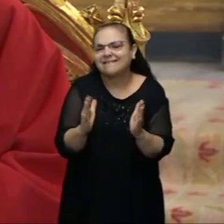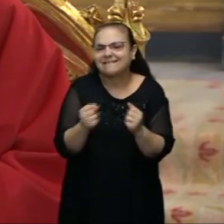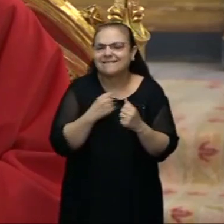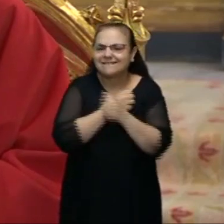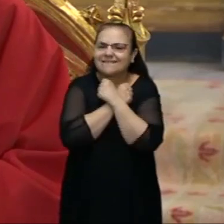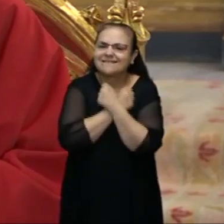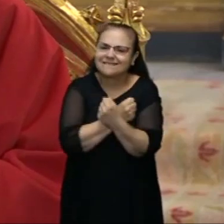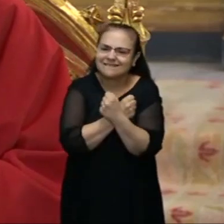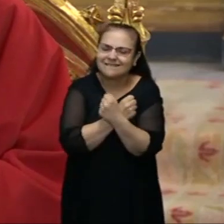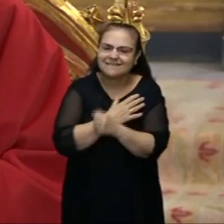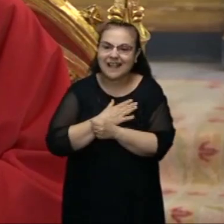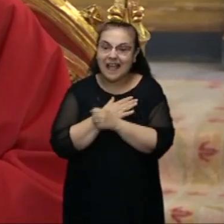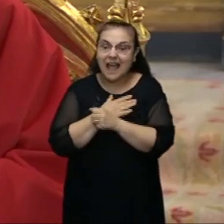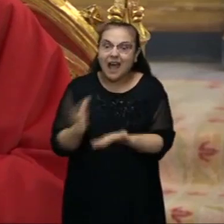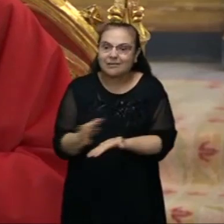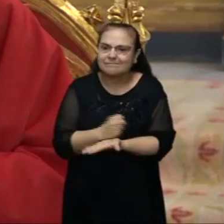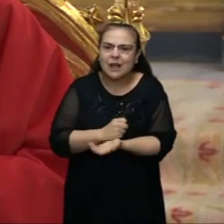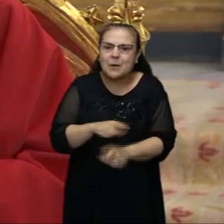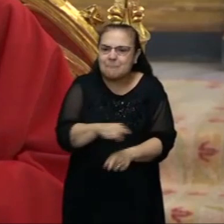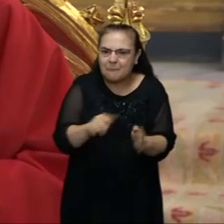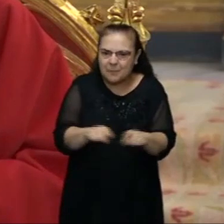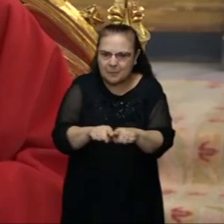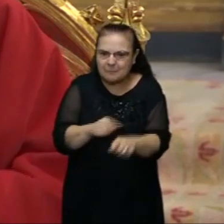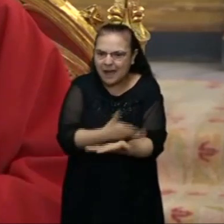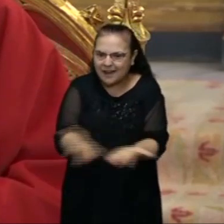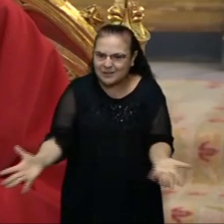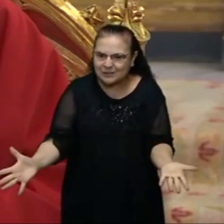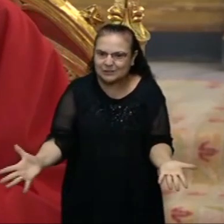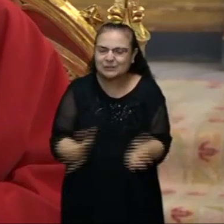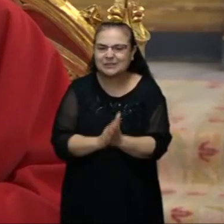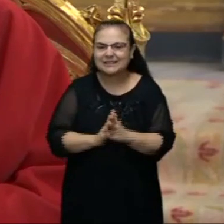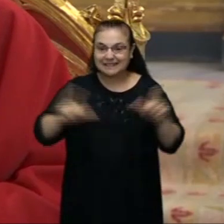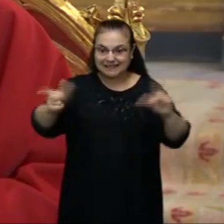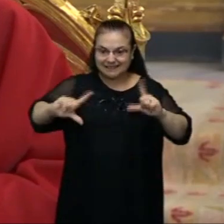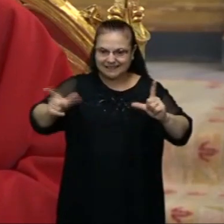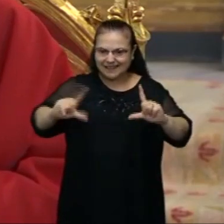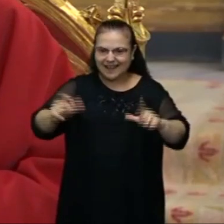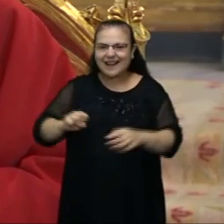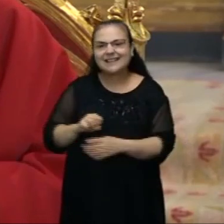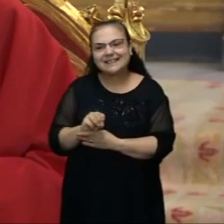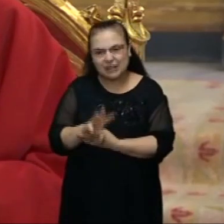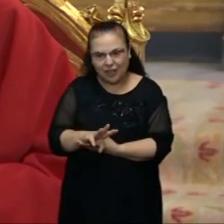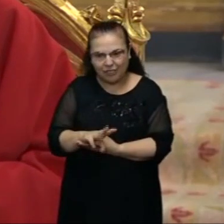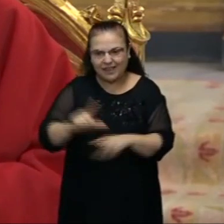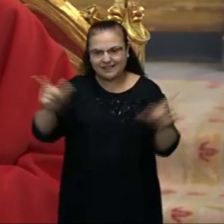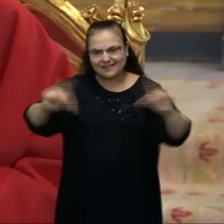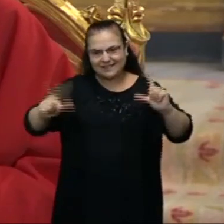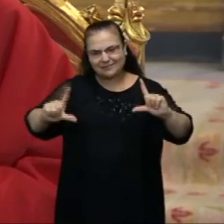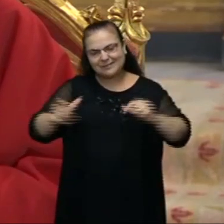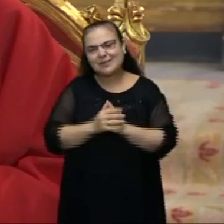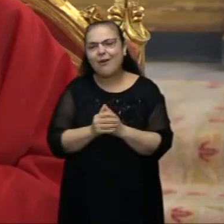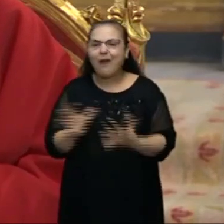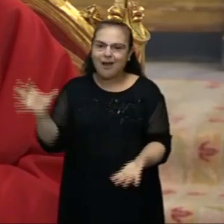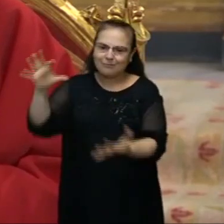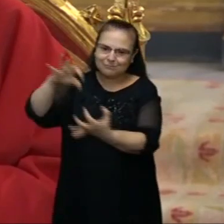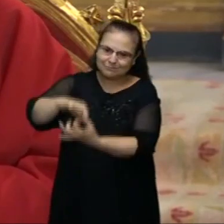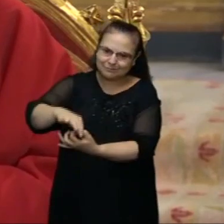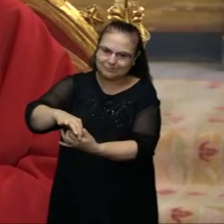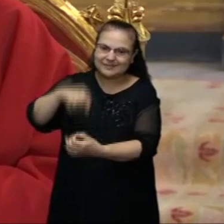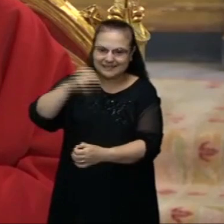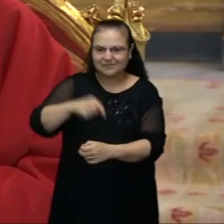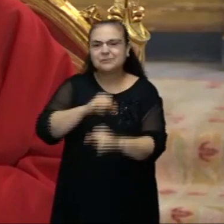cordial a aquellos hermanos nuestros que a través de Canal 13 Televisión se unen a nosotros en